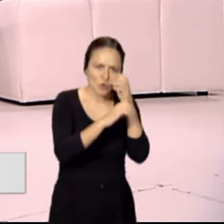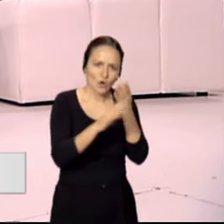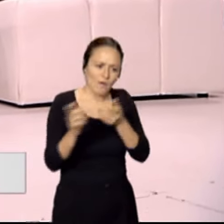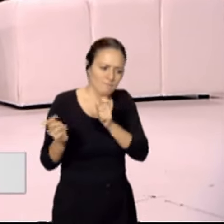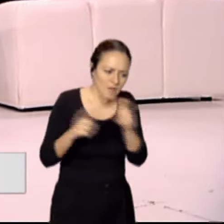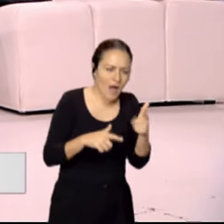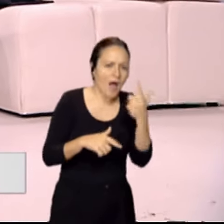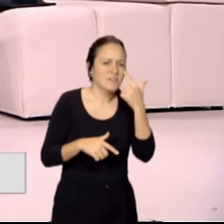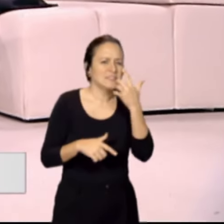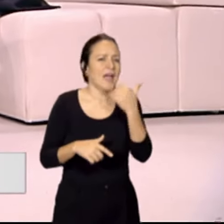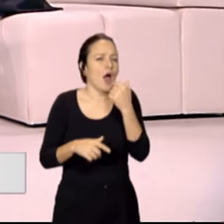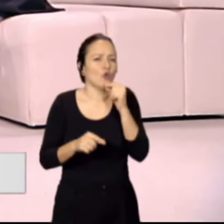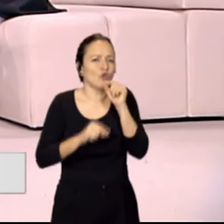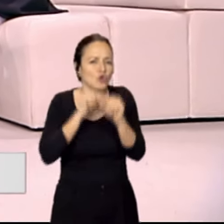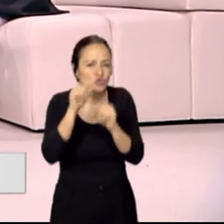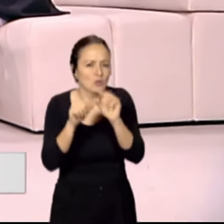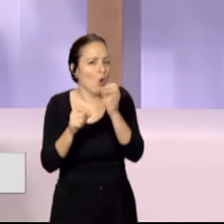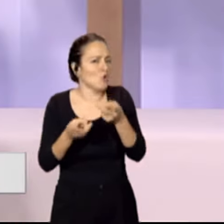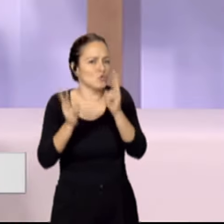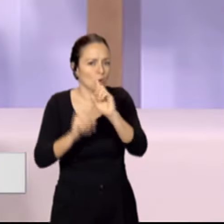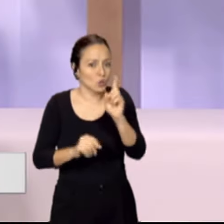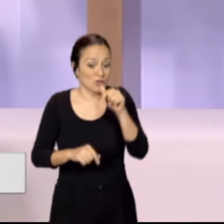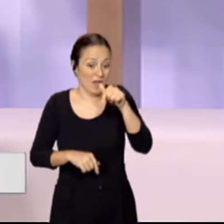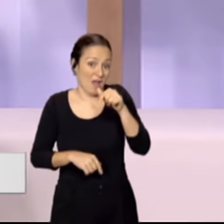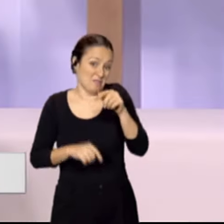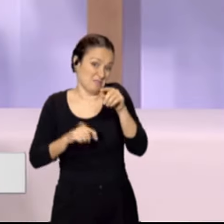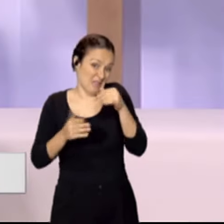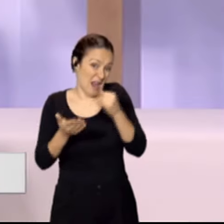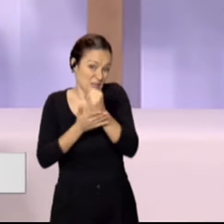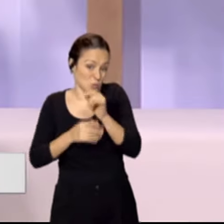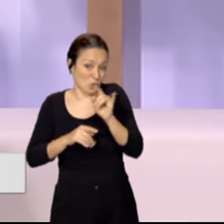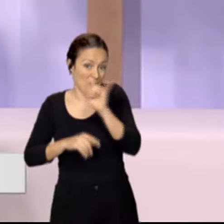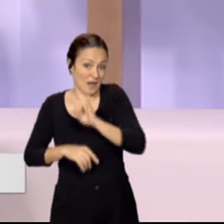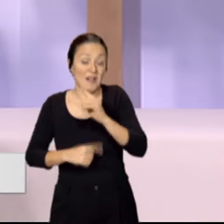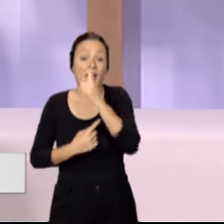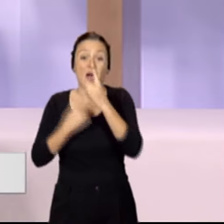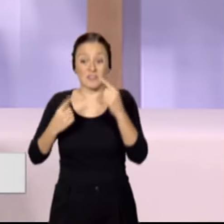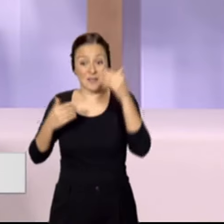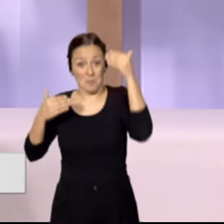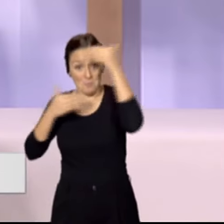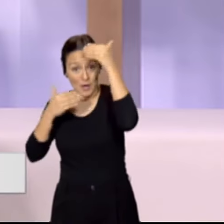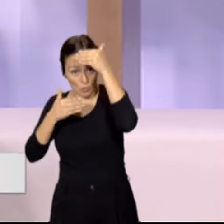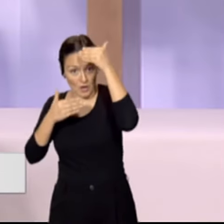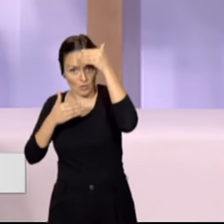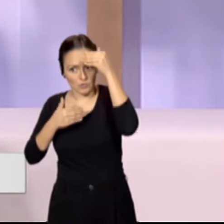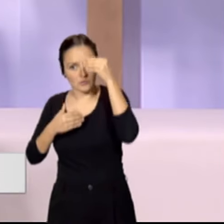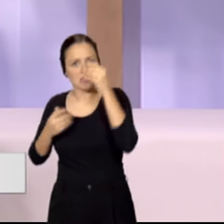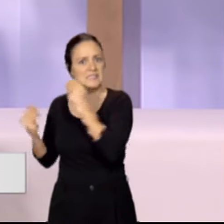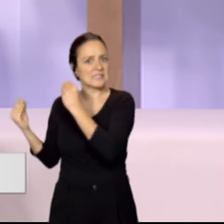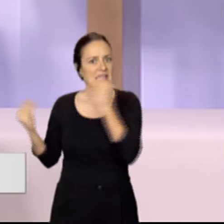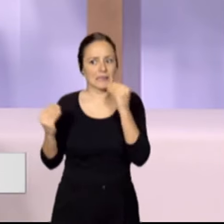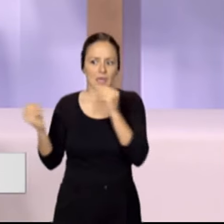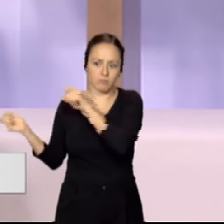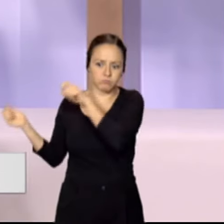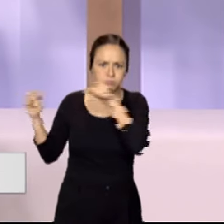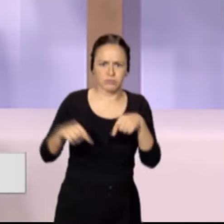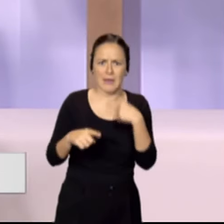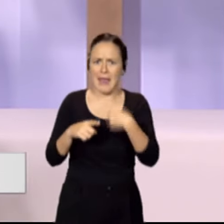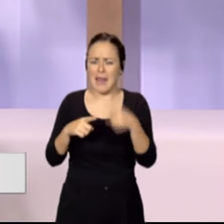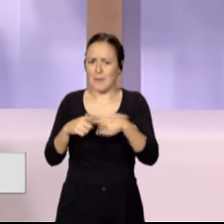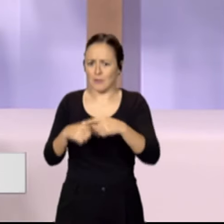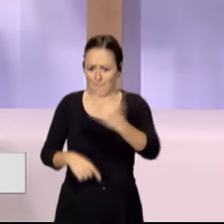no autorizados en la agricultura canari que puedan venir a veces hemos encontrado San procedente de Marruecos con con con elementos muy muy muy